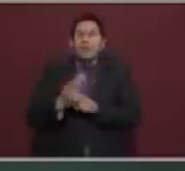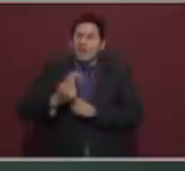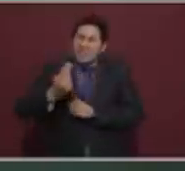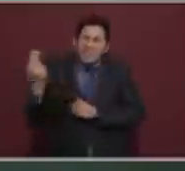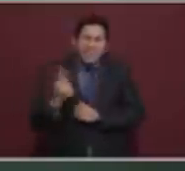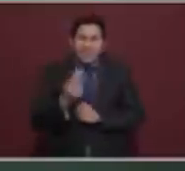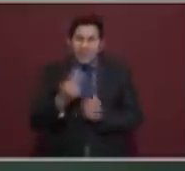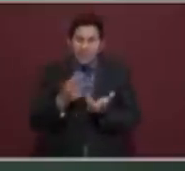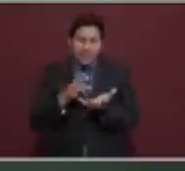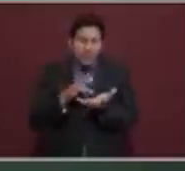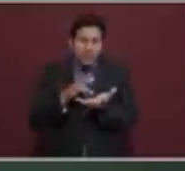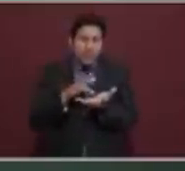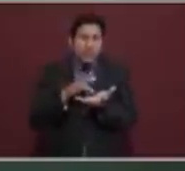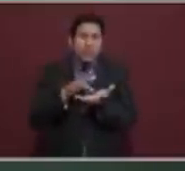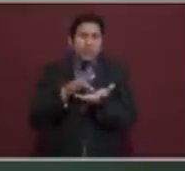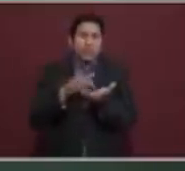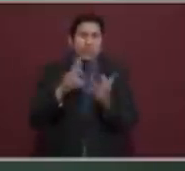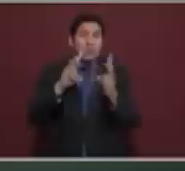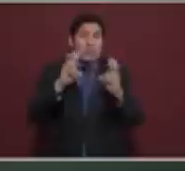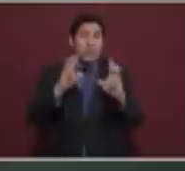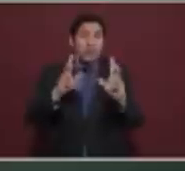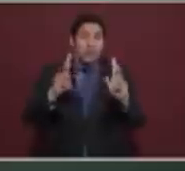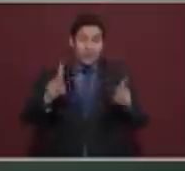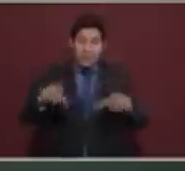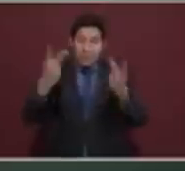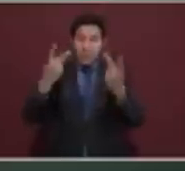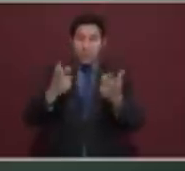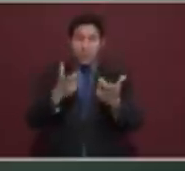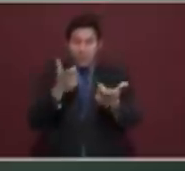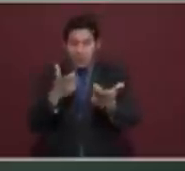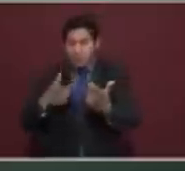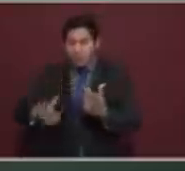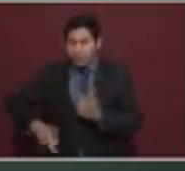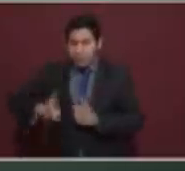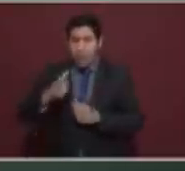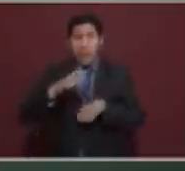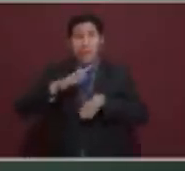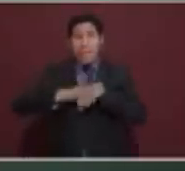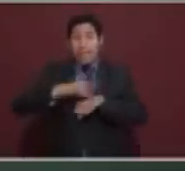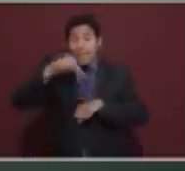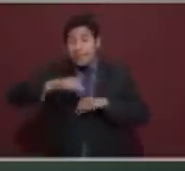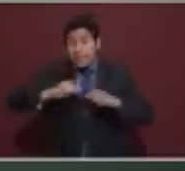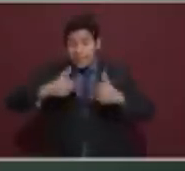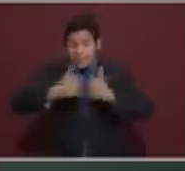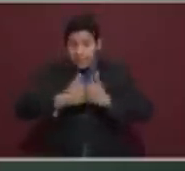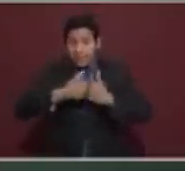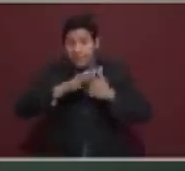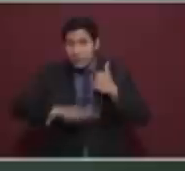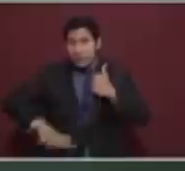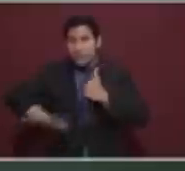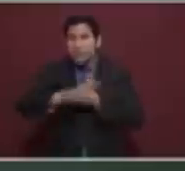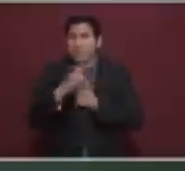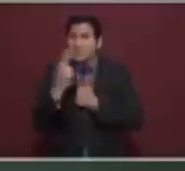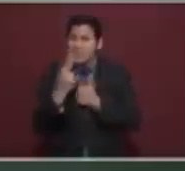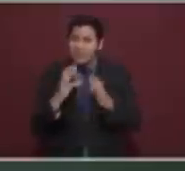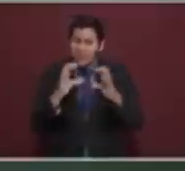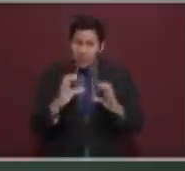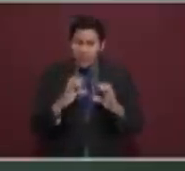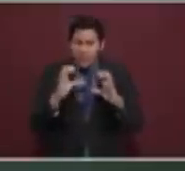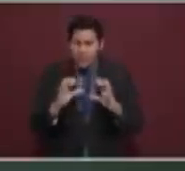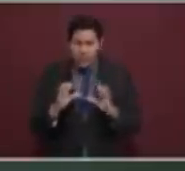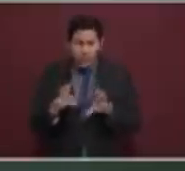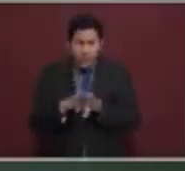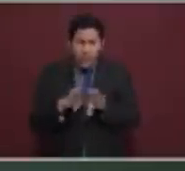tema de la venta de armas en la frontera controlar a quién se vende